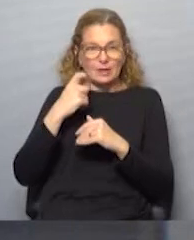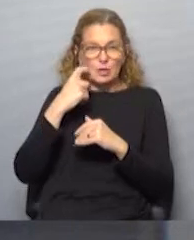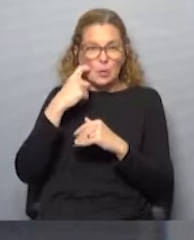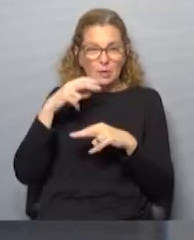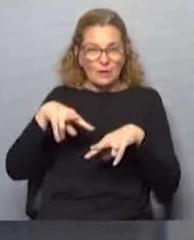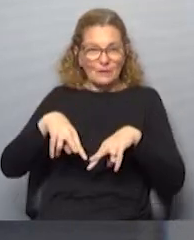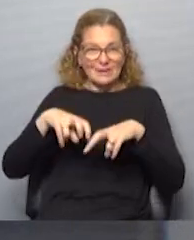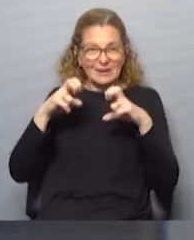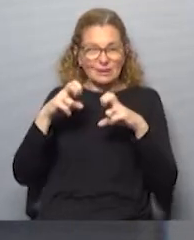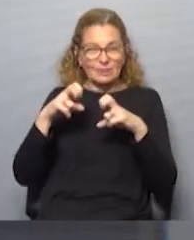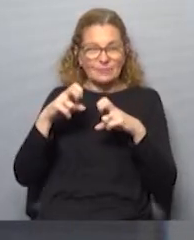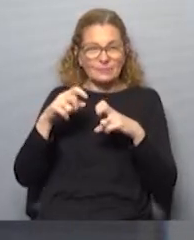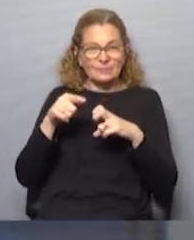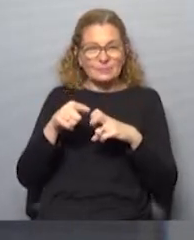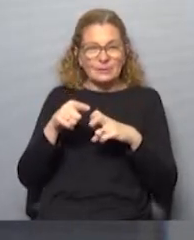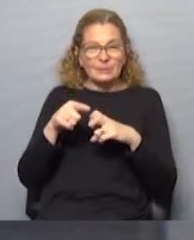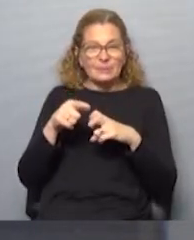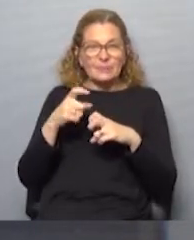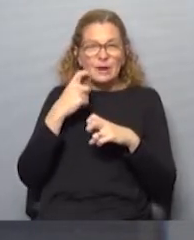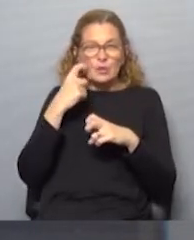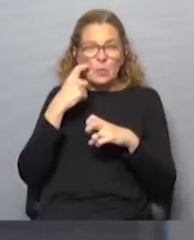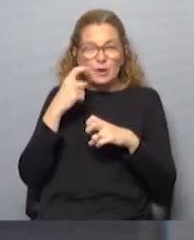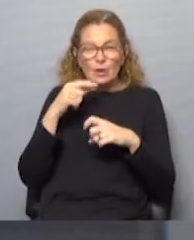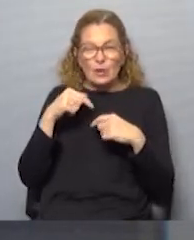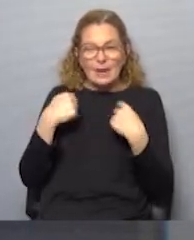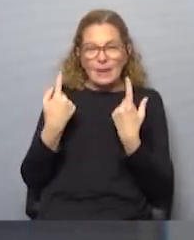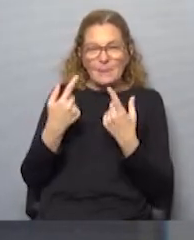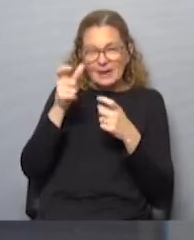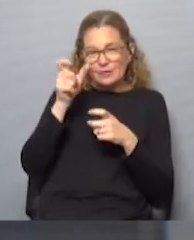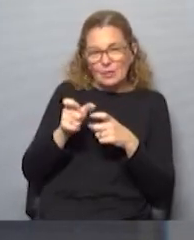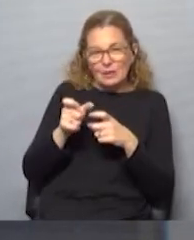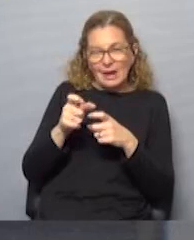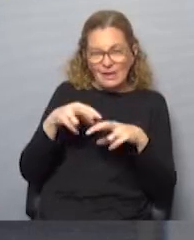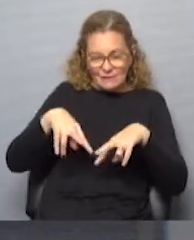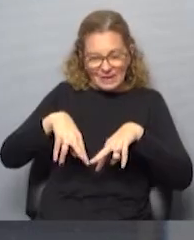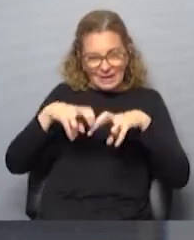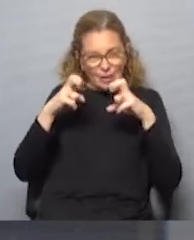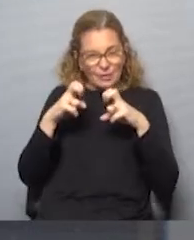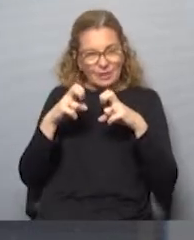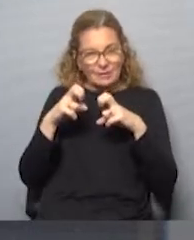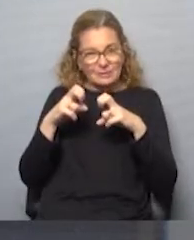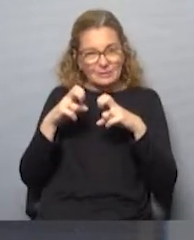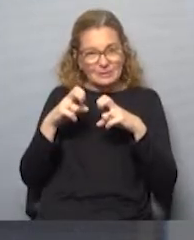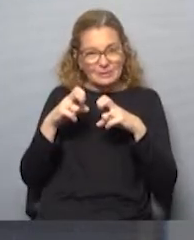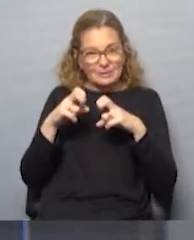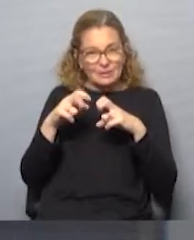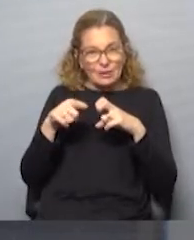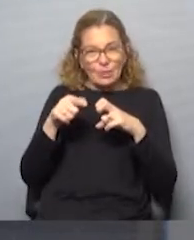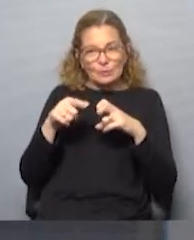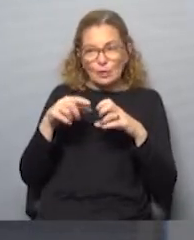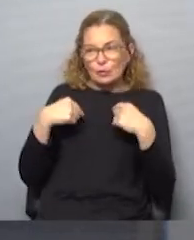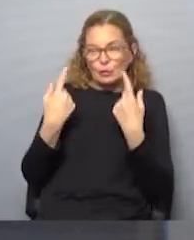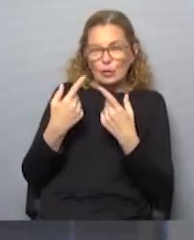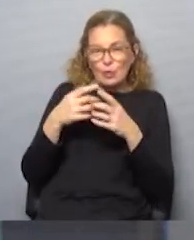investigadores para un para el número de población que tenemos la proporción de investigadores con relación a nuestra población